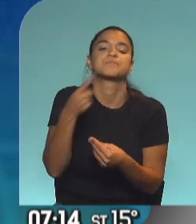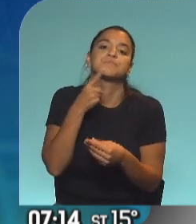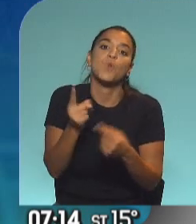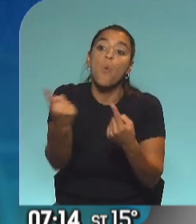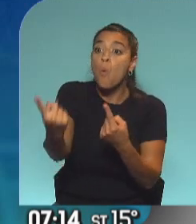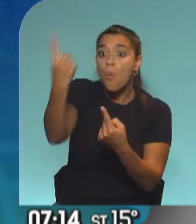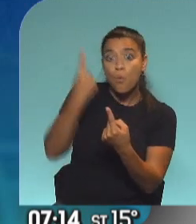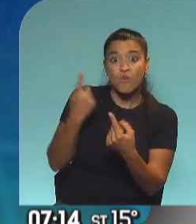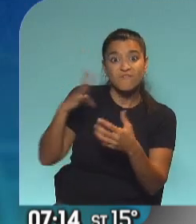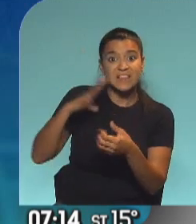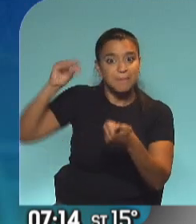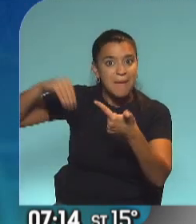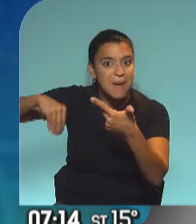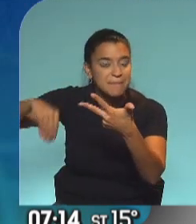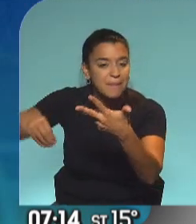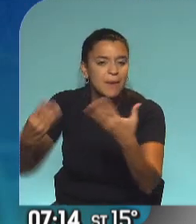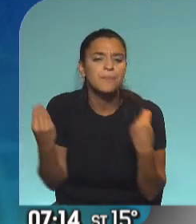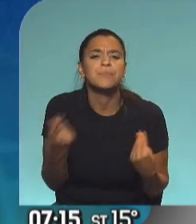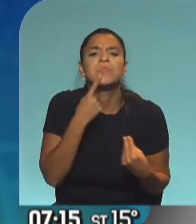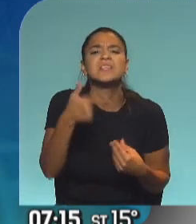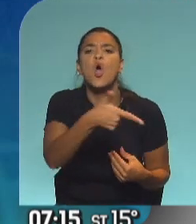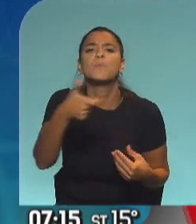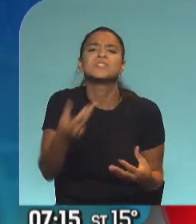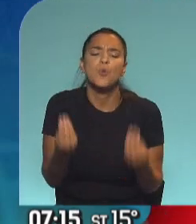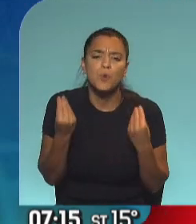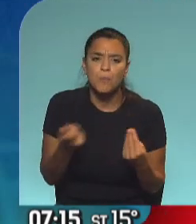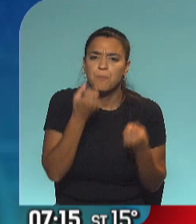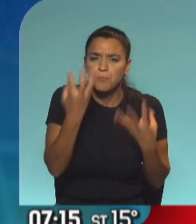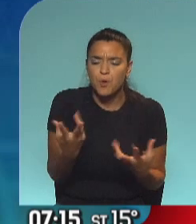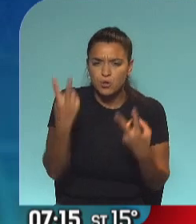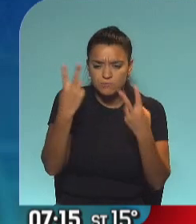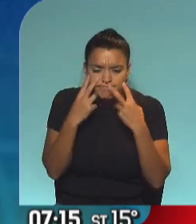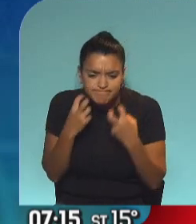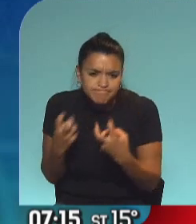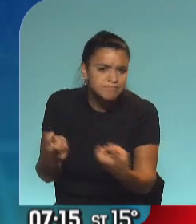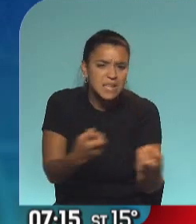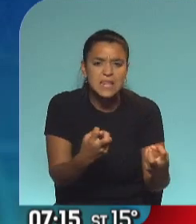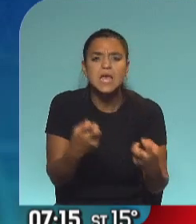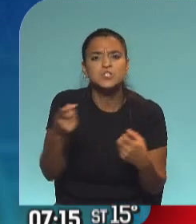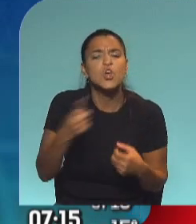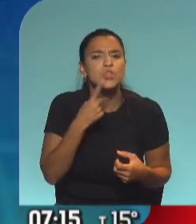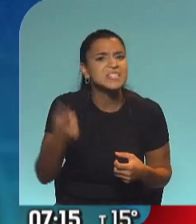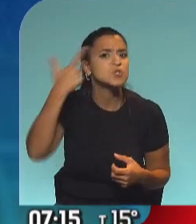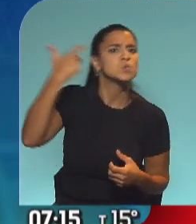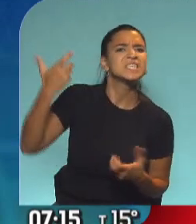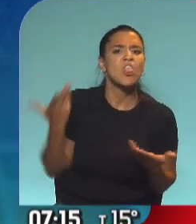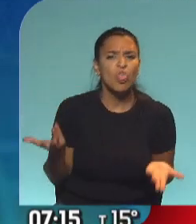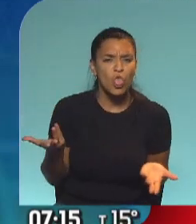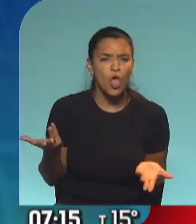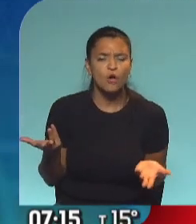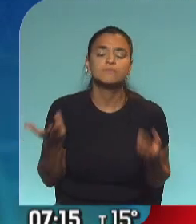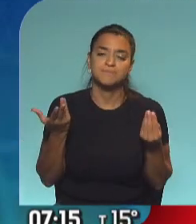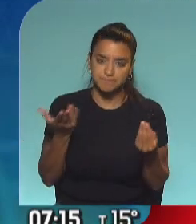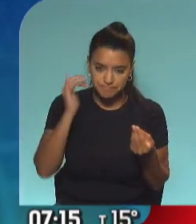engranaje dentro del mecanismo. ¿El de qué se aferran al homicidio? Porque las pericias más concienzudas hablan de un suicidio, ¿no? Sí, en